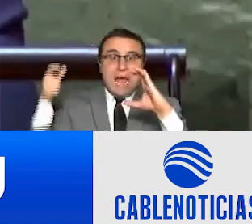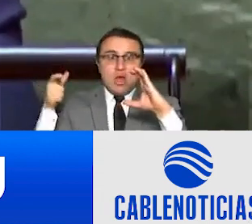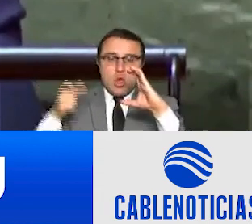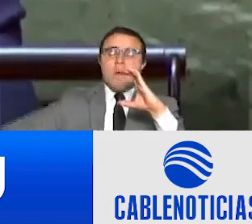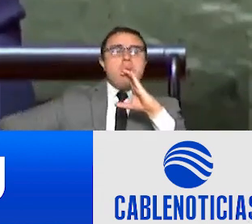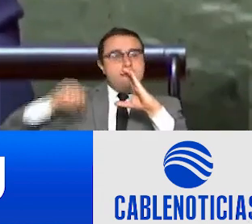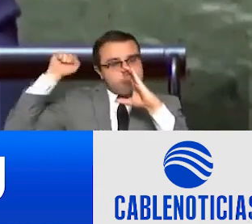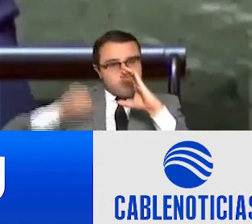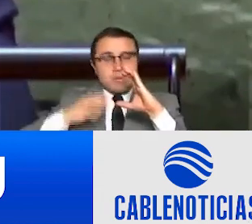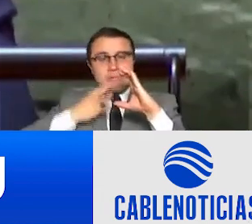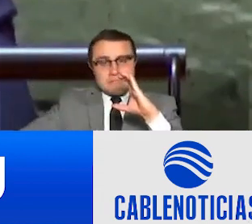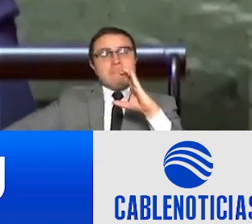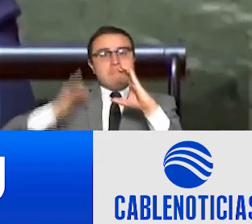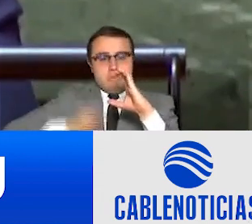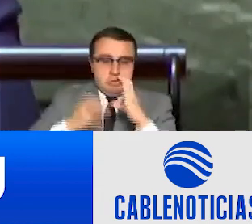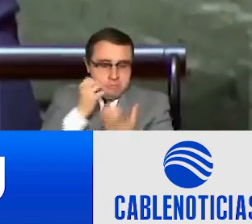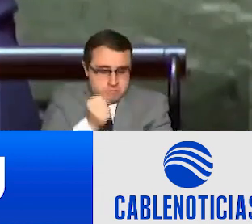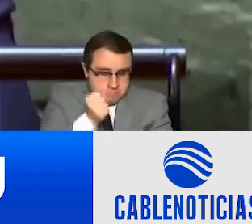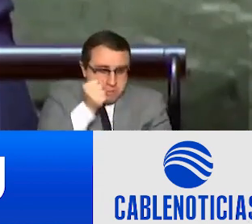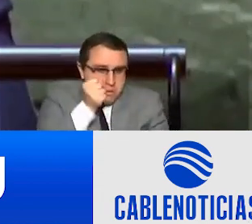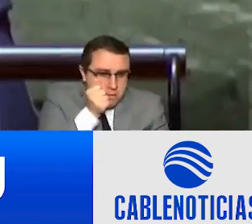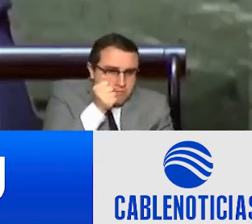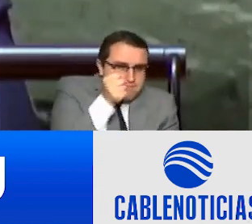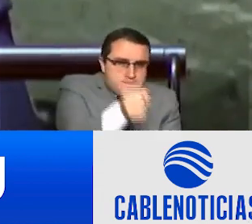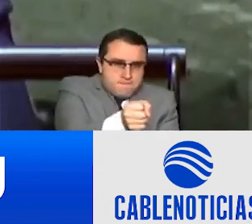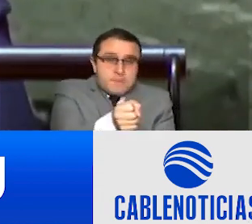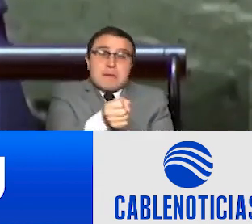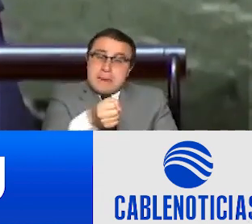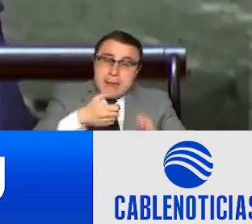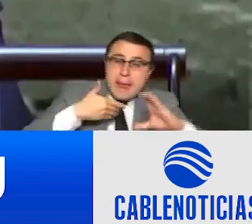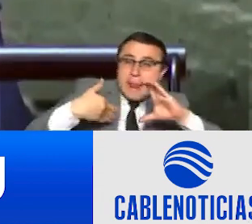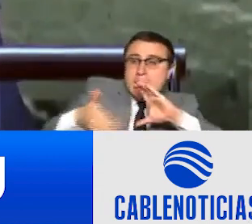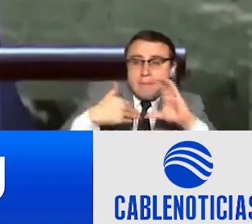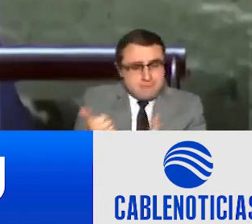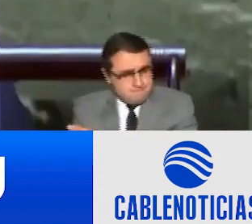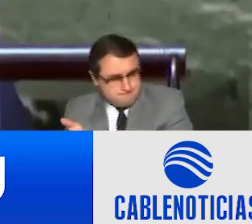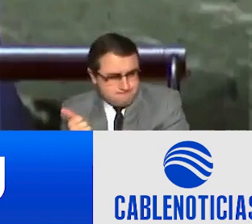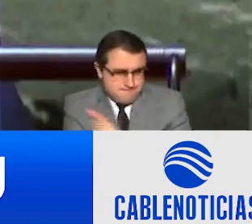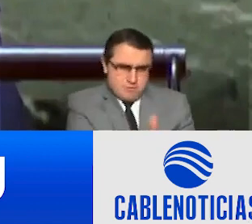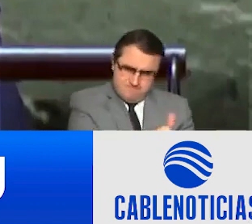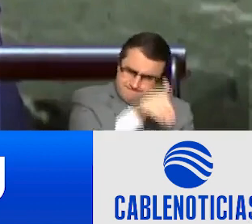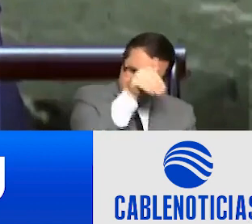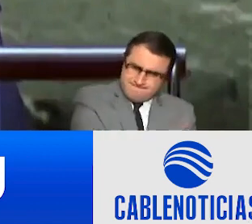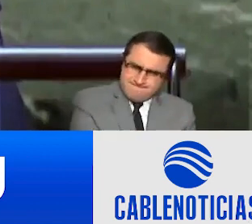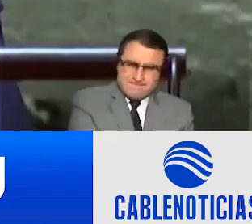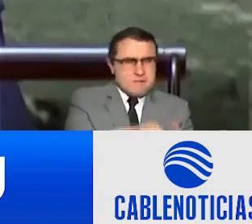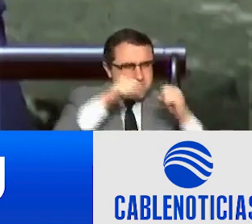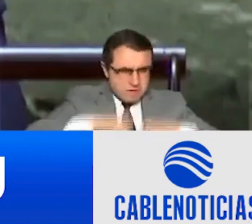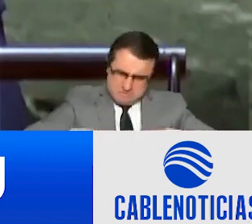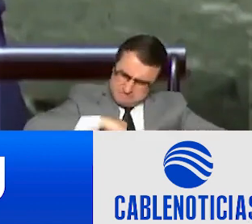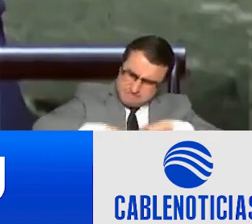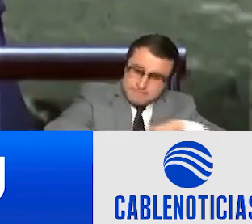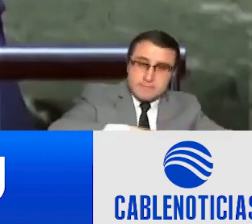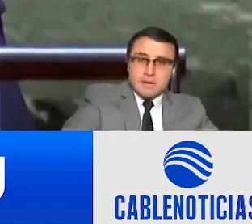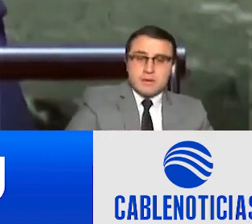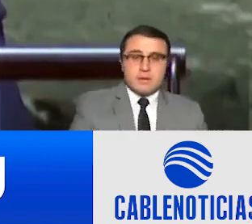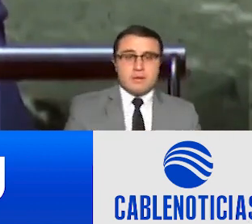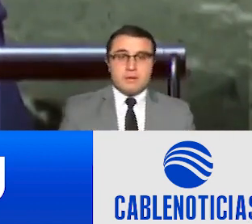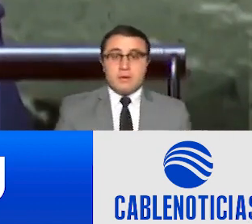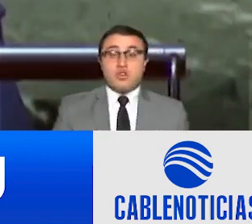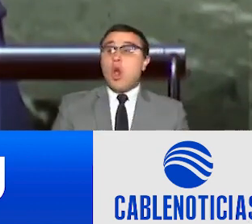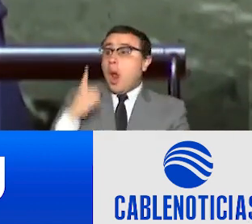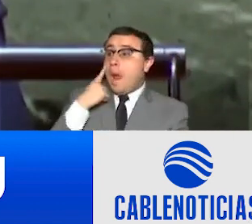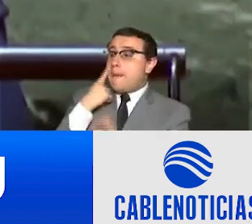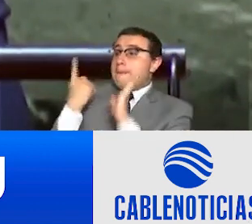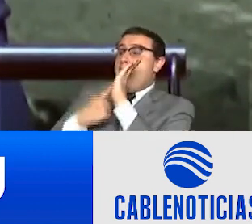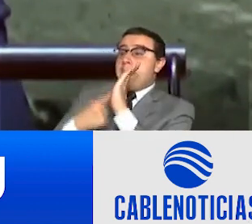que permita adelantar resultados climáticos concretos. No por miles de millones de